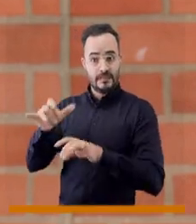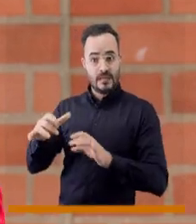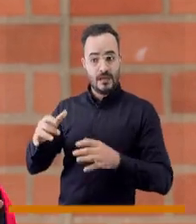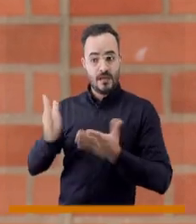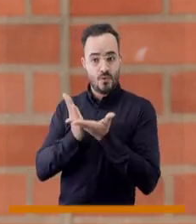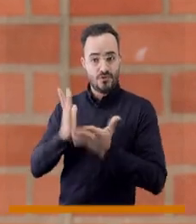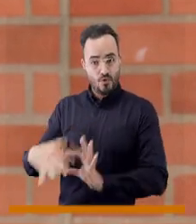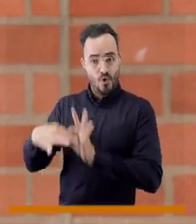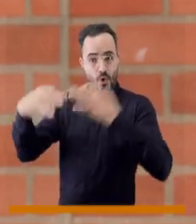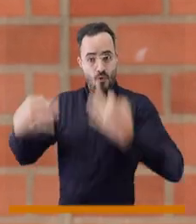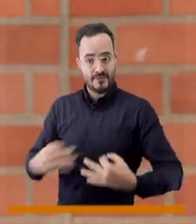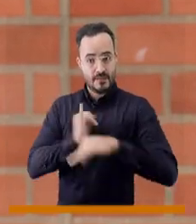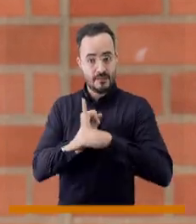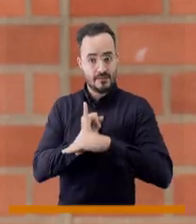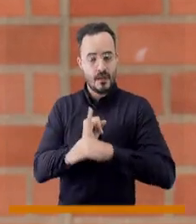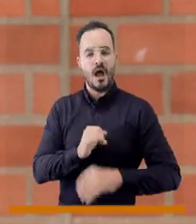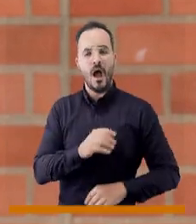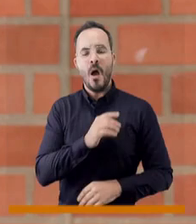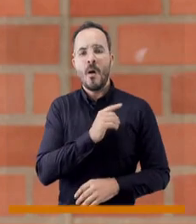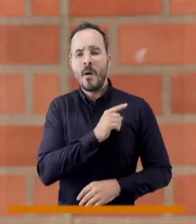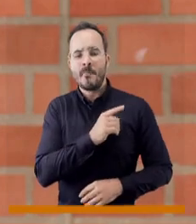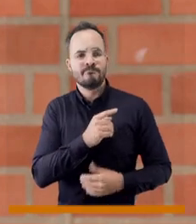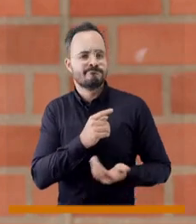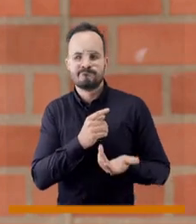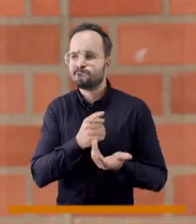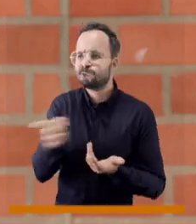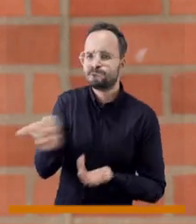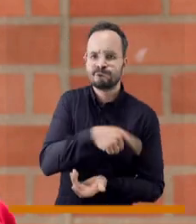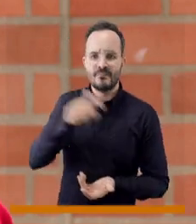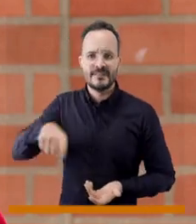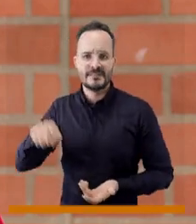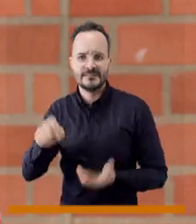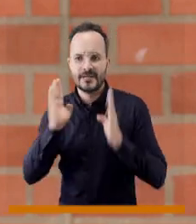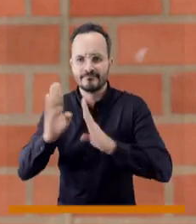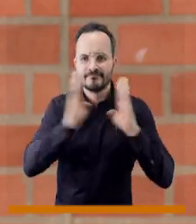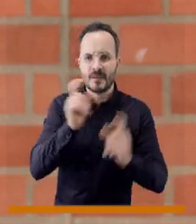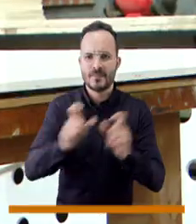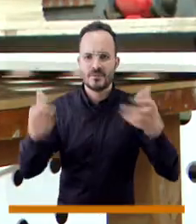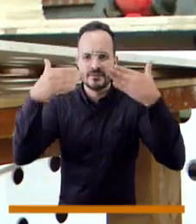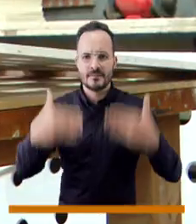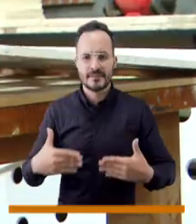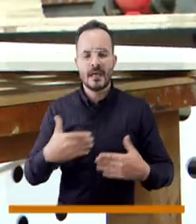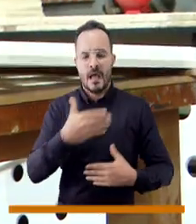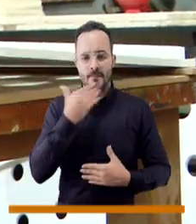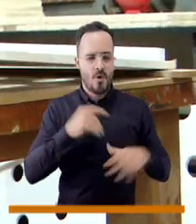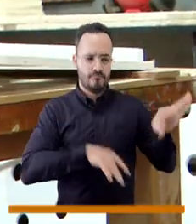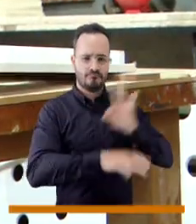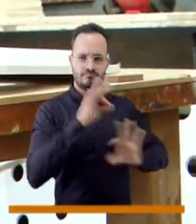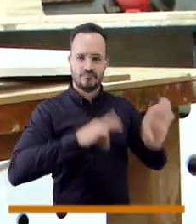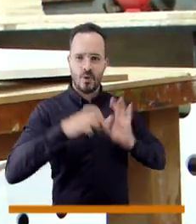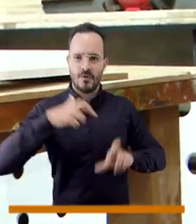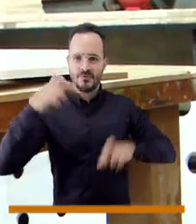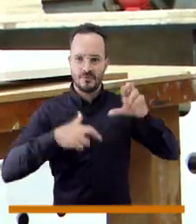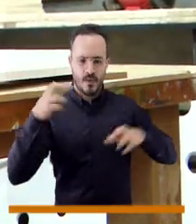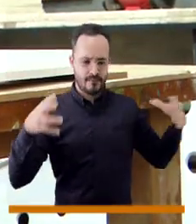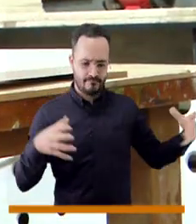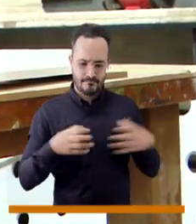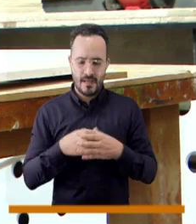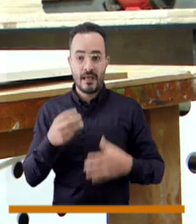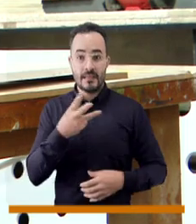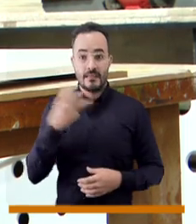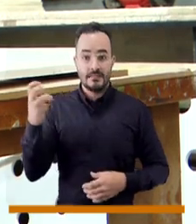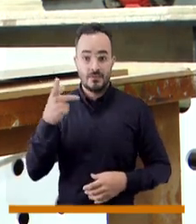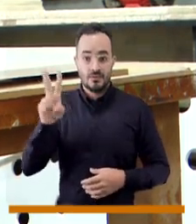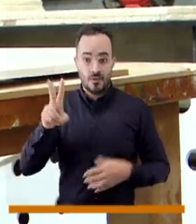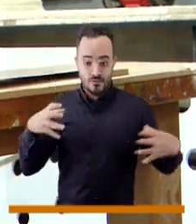un grupo de profesionales, en Medellín 312 profesionales, atiendan los procesos formativos de niños y